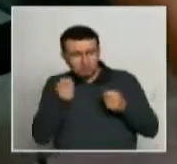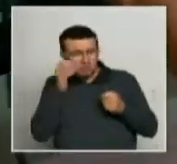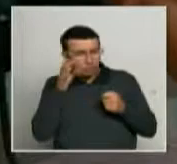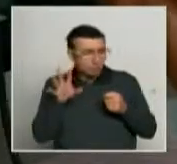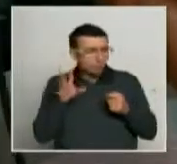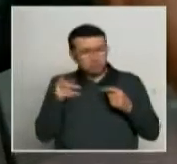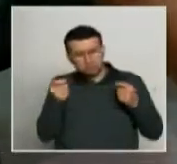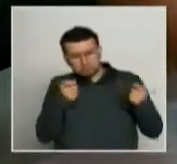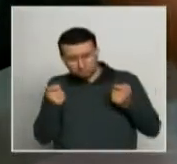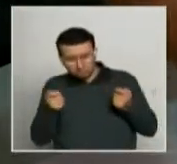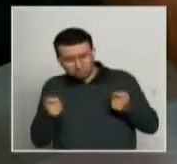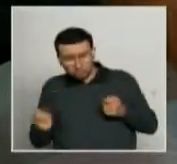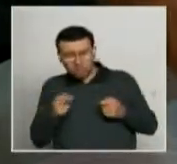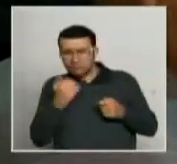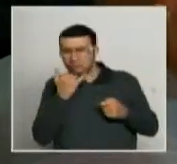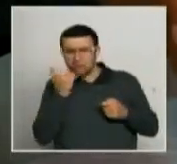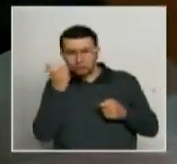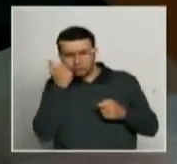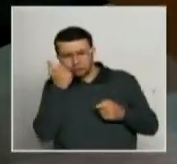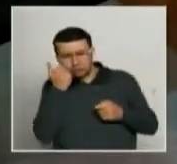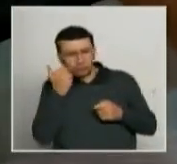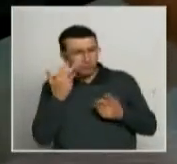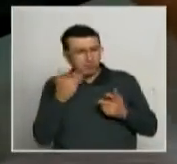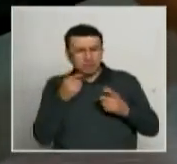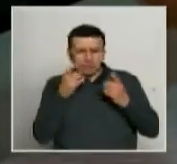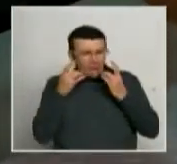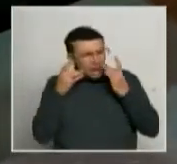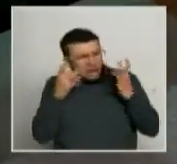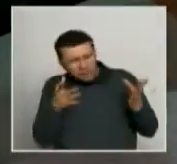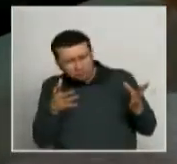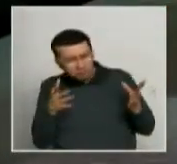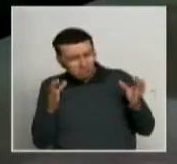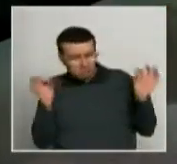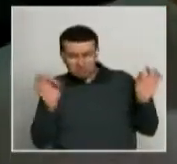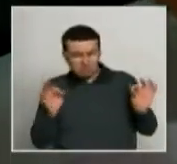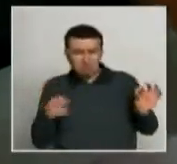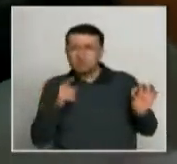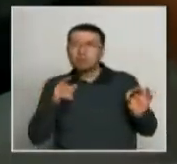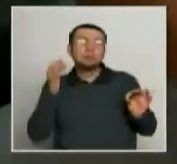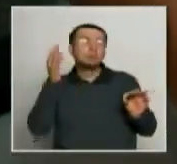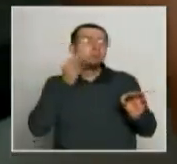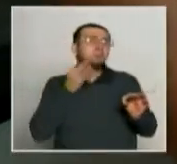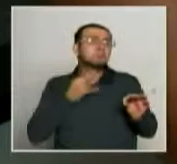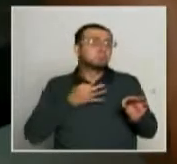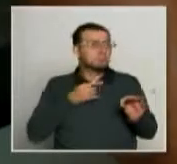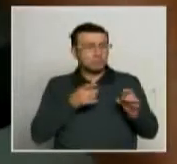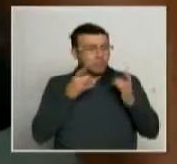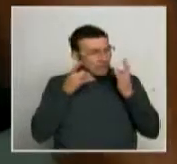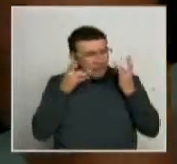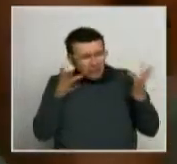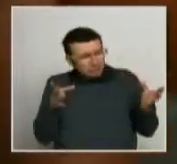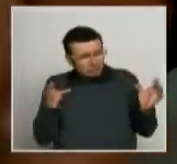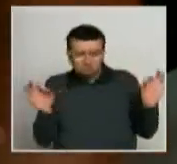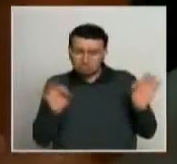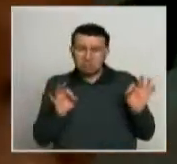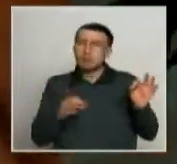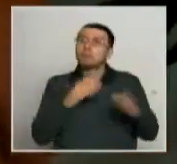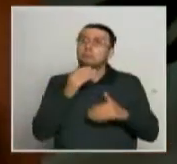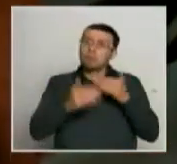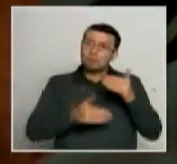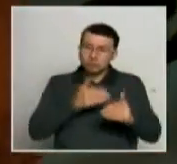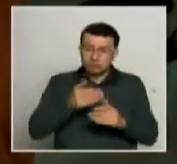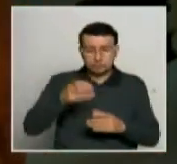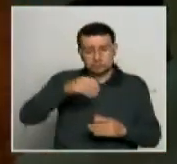pensar que es una patología y de pronto pues no puede ser algo tan severo en caso de que sea algo arterial, pues algo, una cuestión leve del proceso a veces